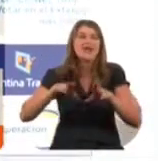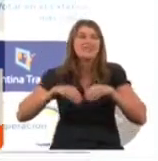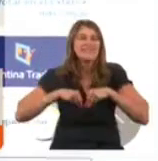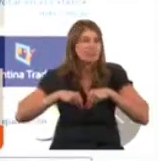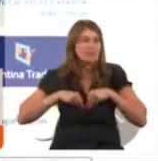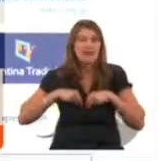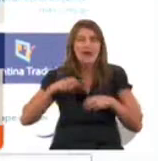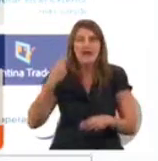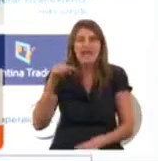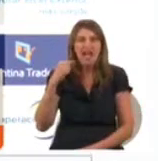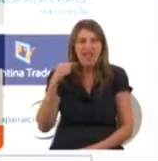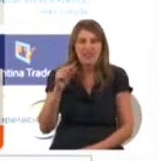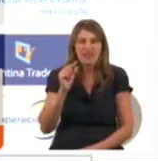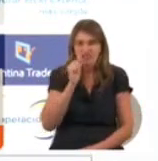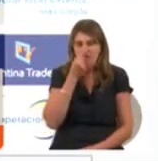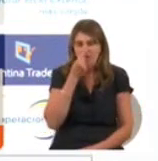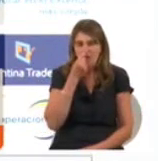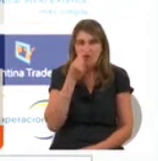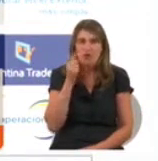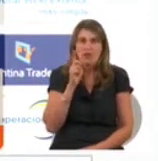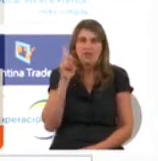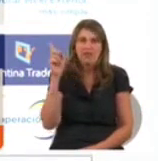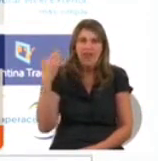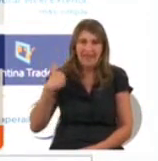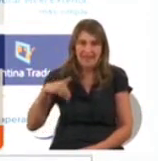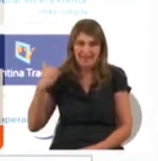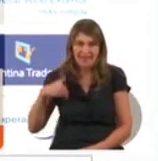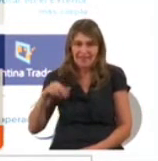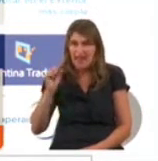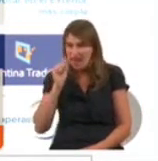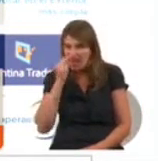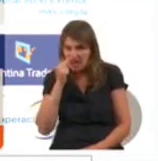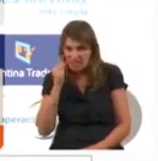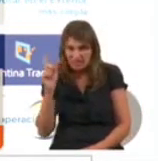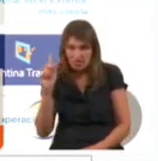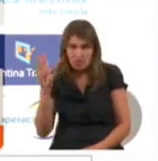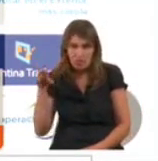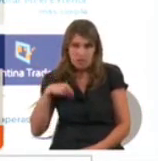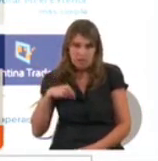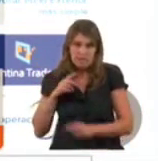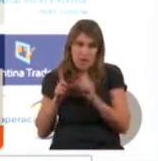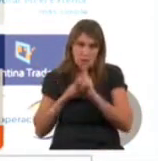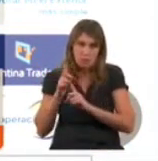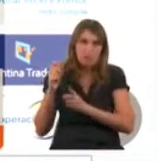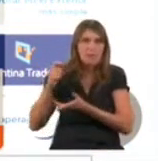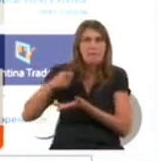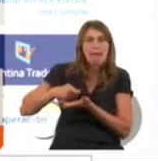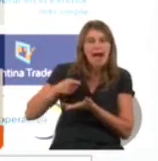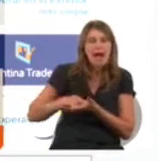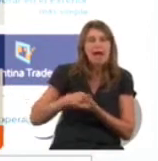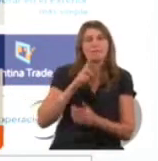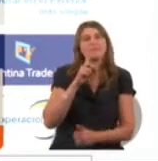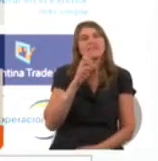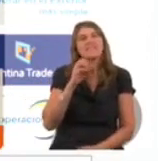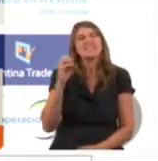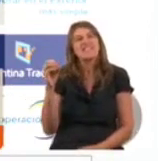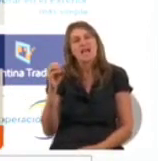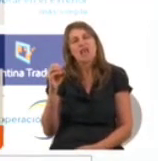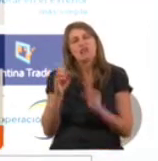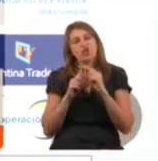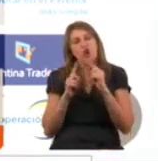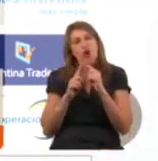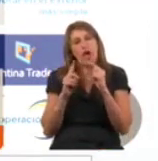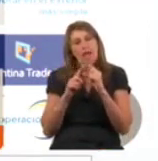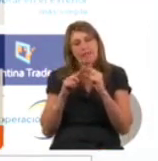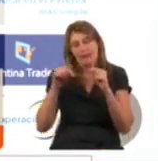del hisopado que traen de la República Argentina y por tanto tienen que pagar $100 para que se les haga un nuevo PCR aquí en el